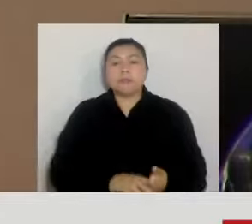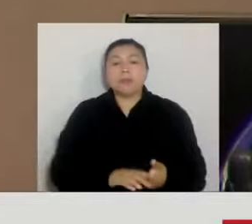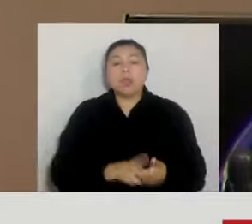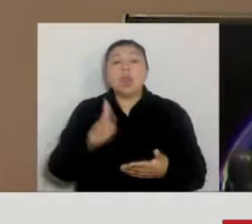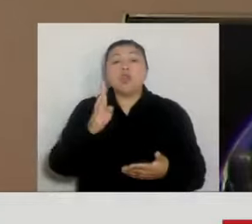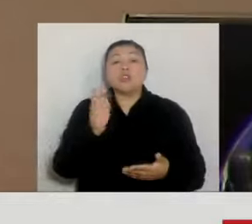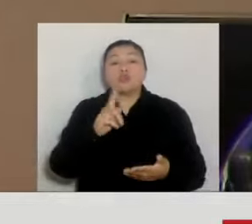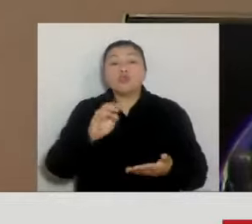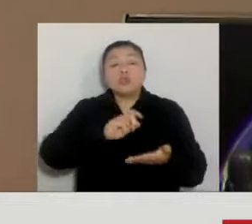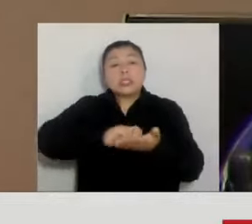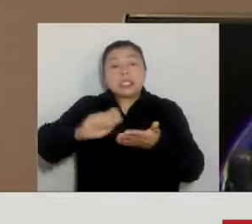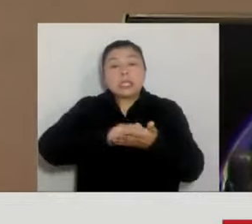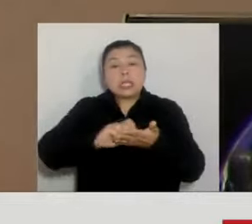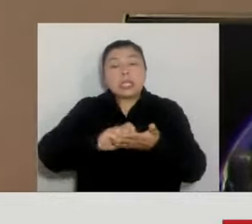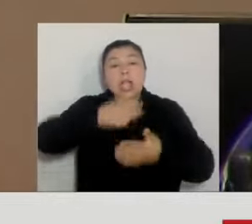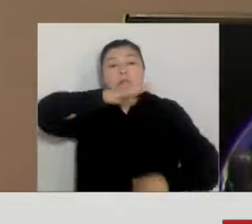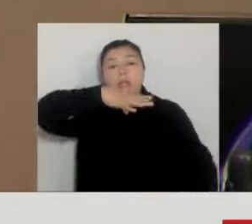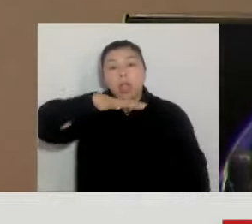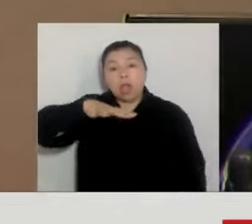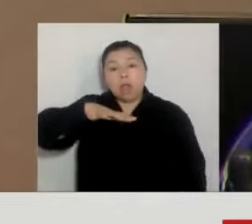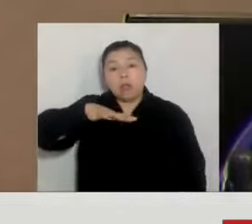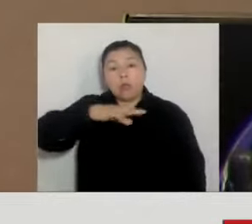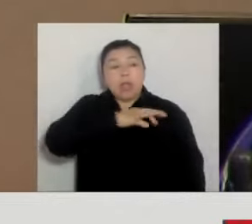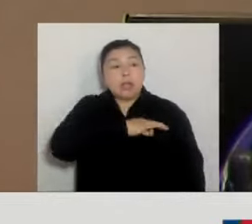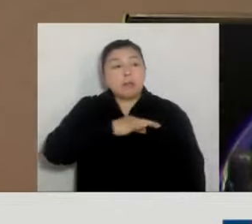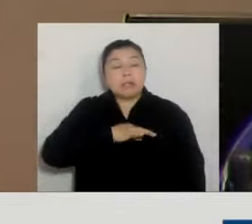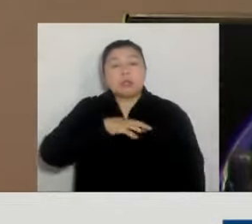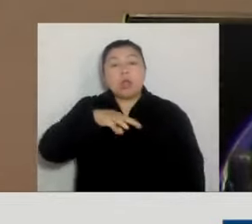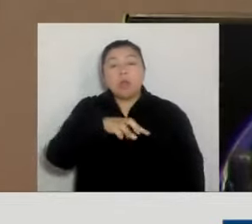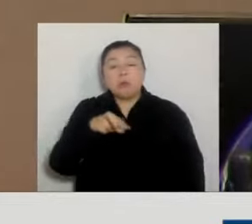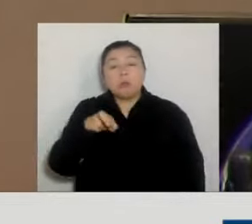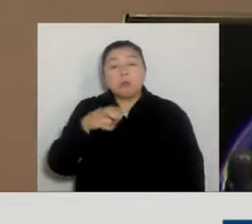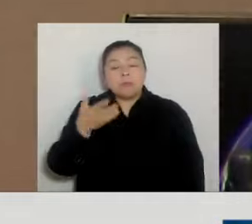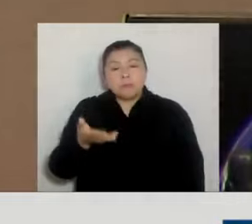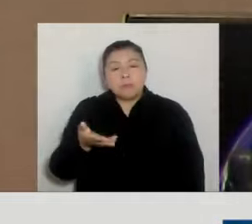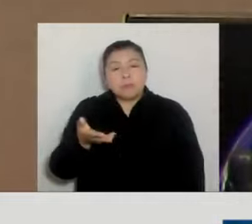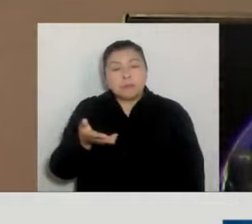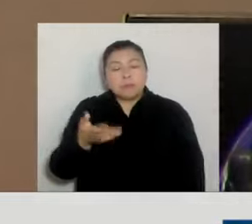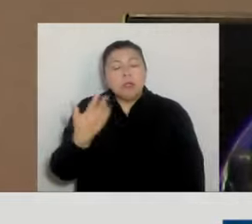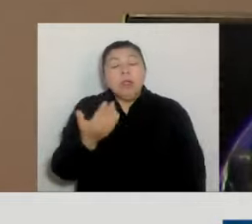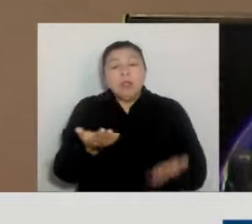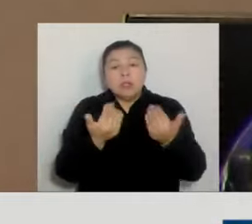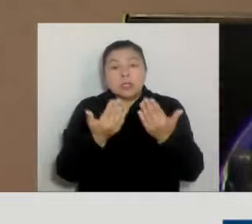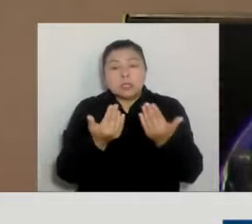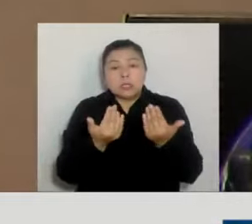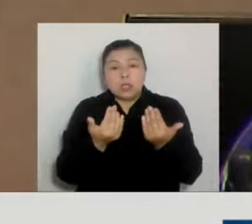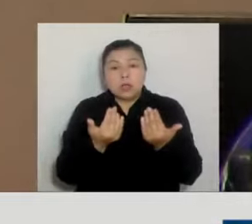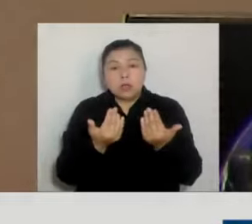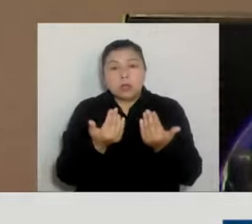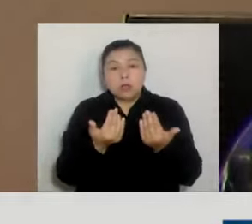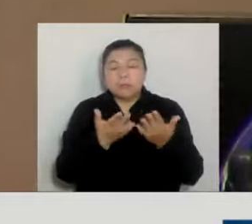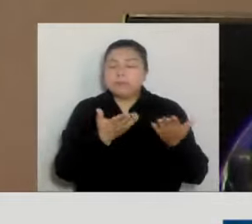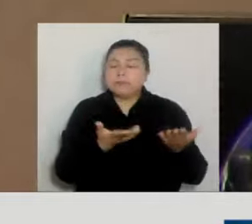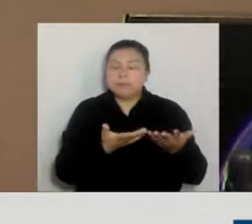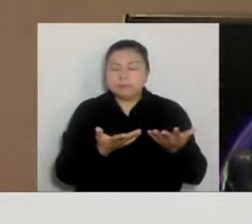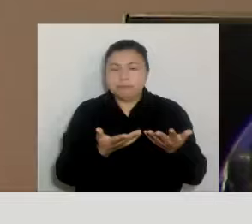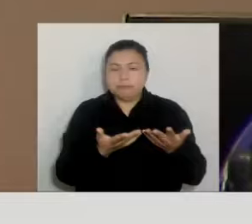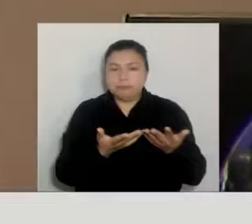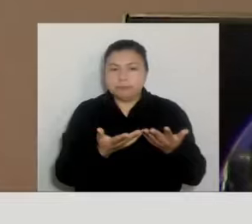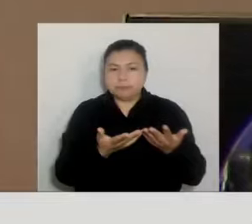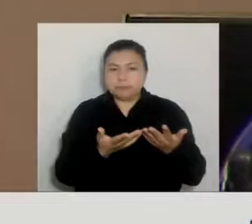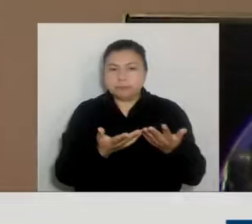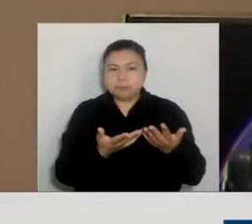recursos hídricos en el Ministerio de Obras Públicas es necesario desde